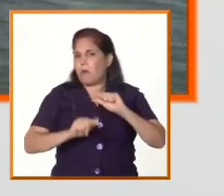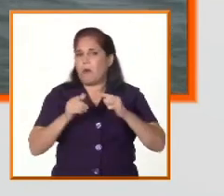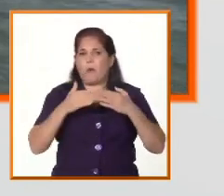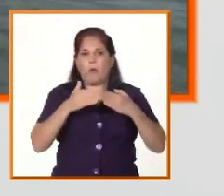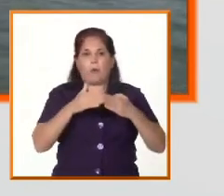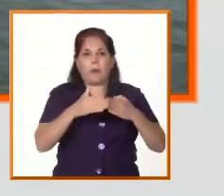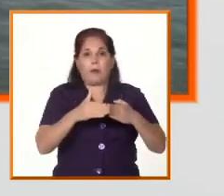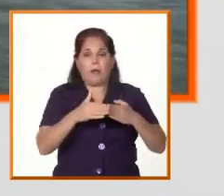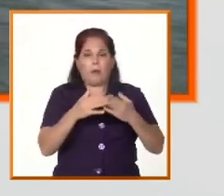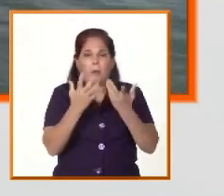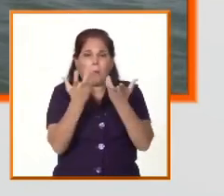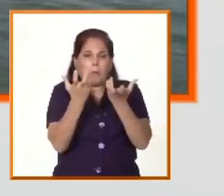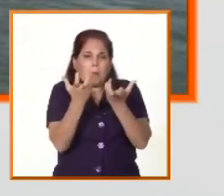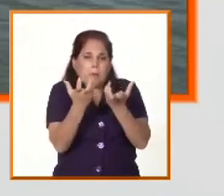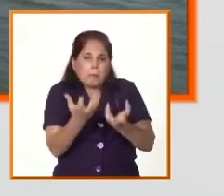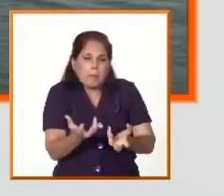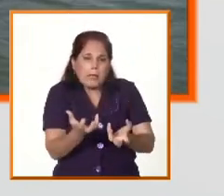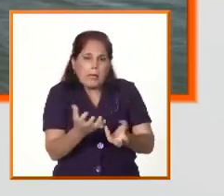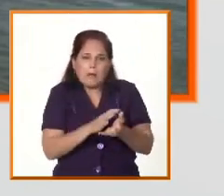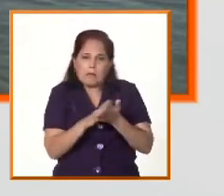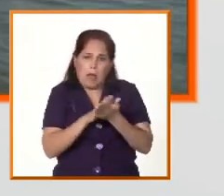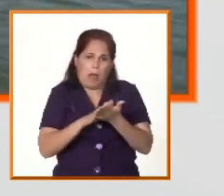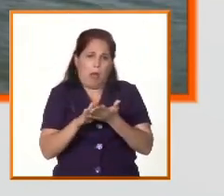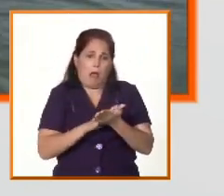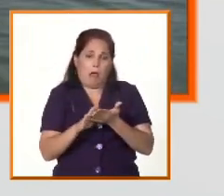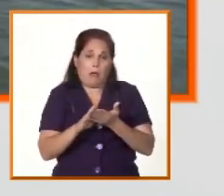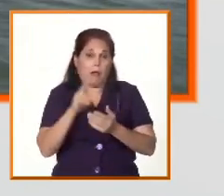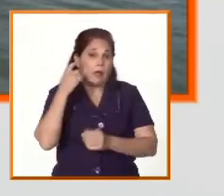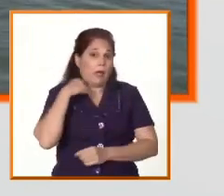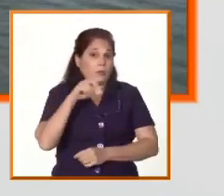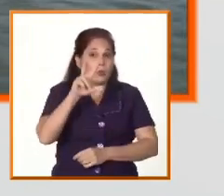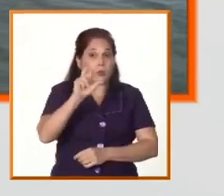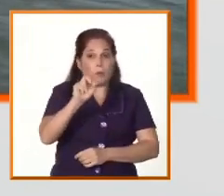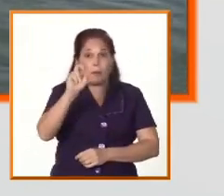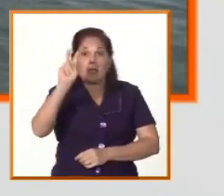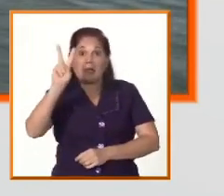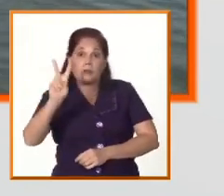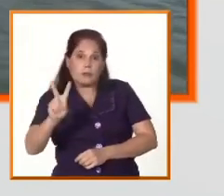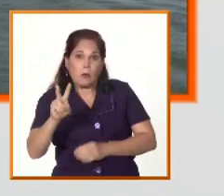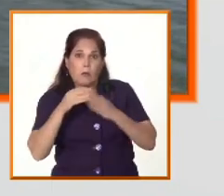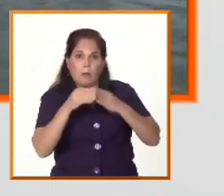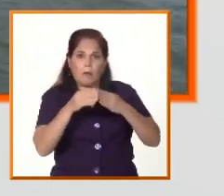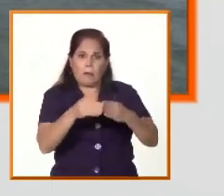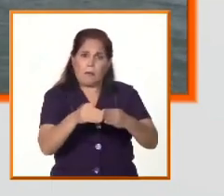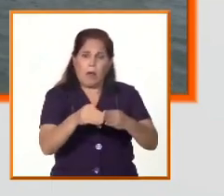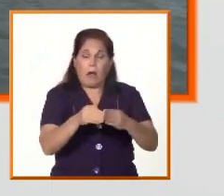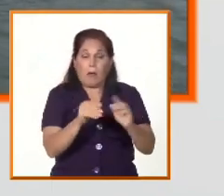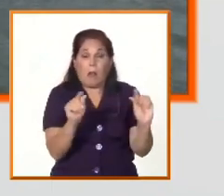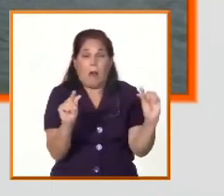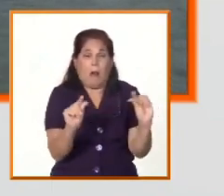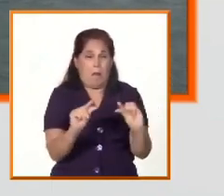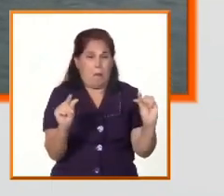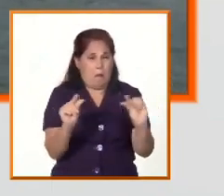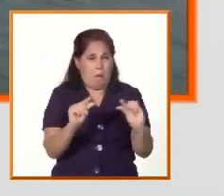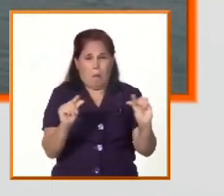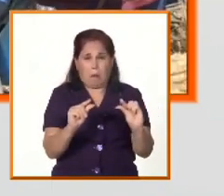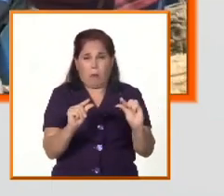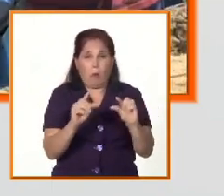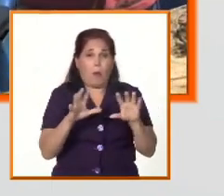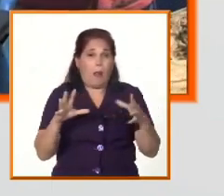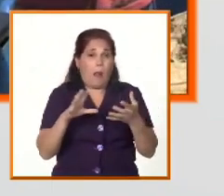flota de estos mares y ya en el 2002 no teníamos prácticamente activa esta flota